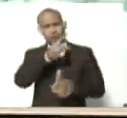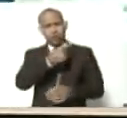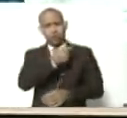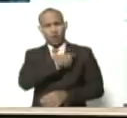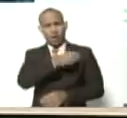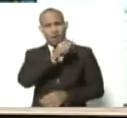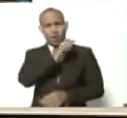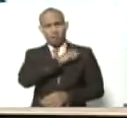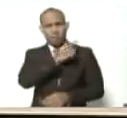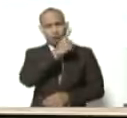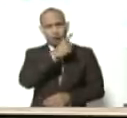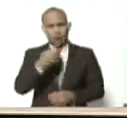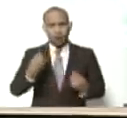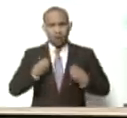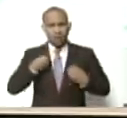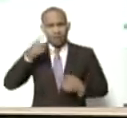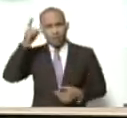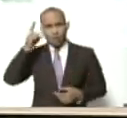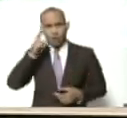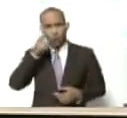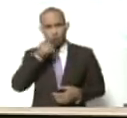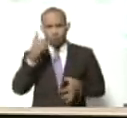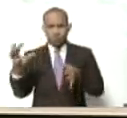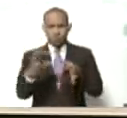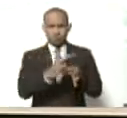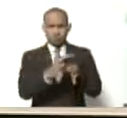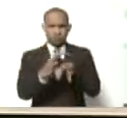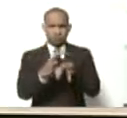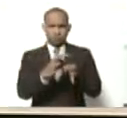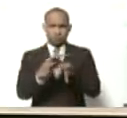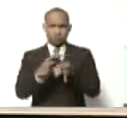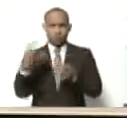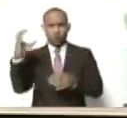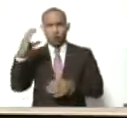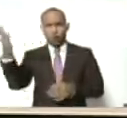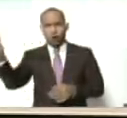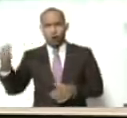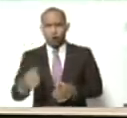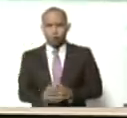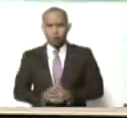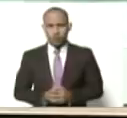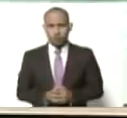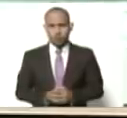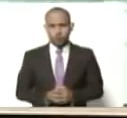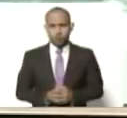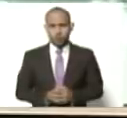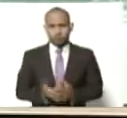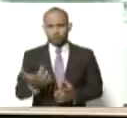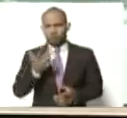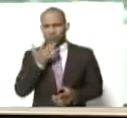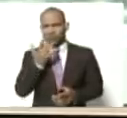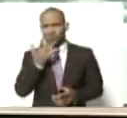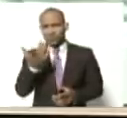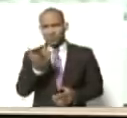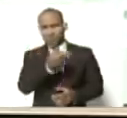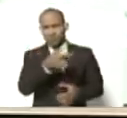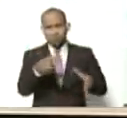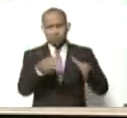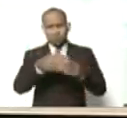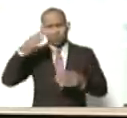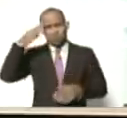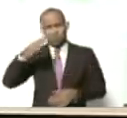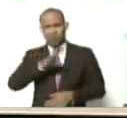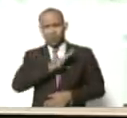con el gobierno de Iván Duque. Se hacen los locos. Sería muy sencillo para la inteligencia española